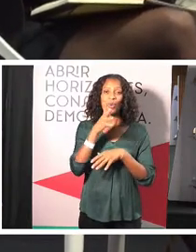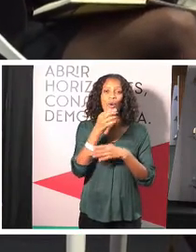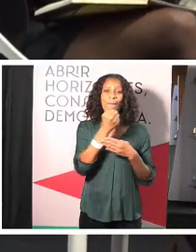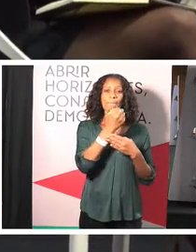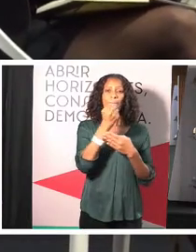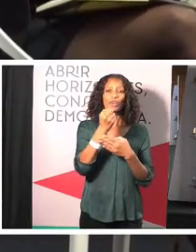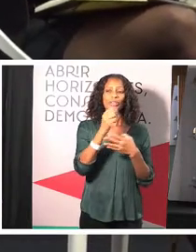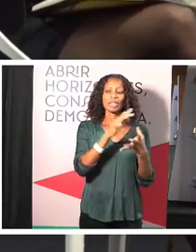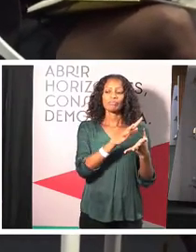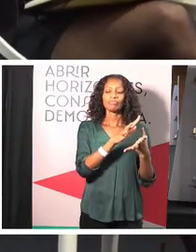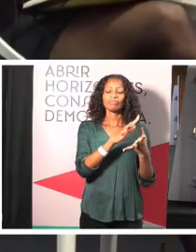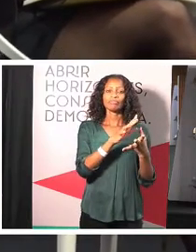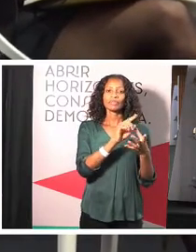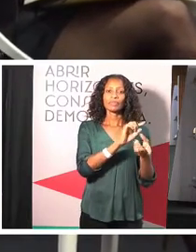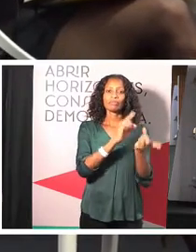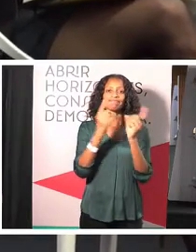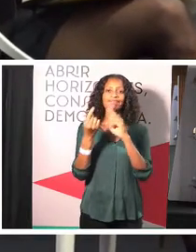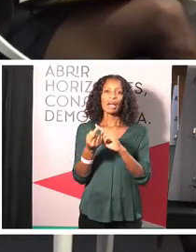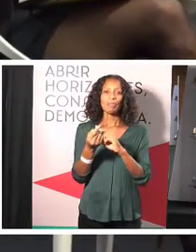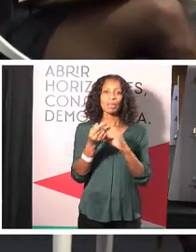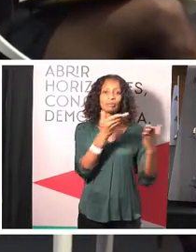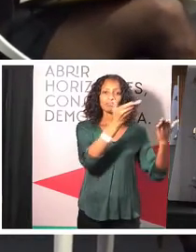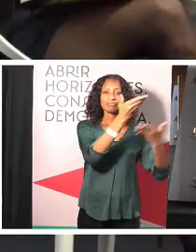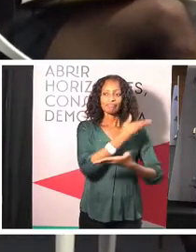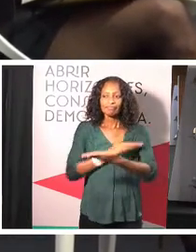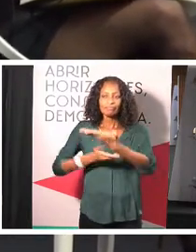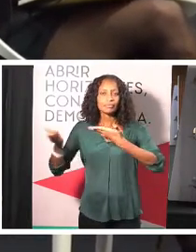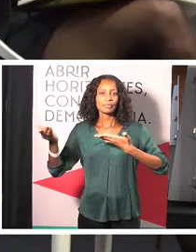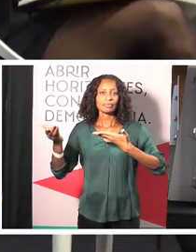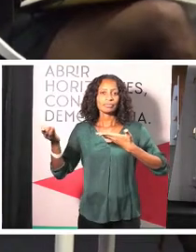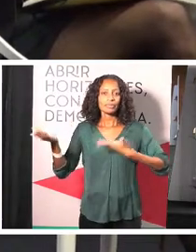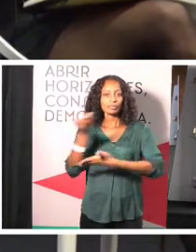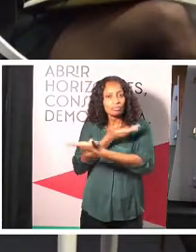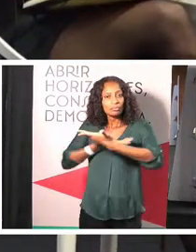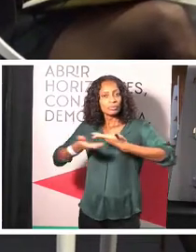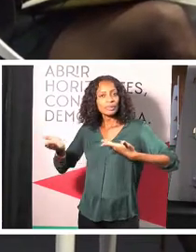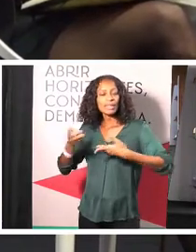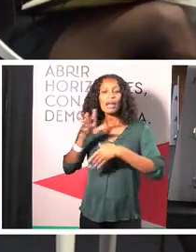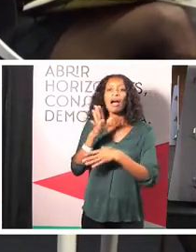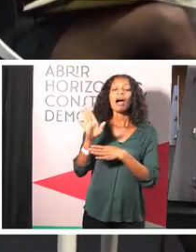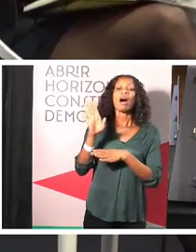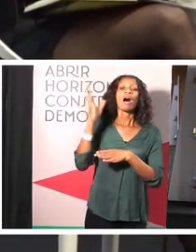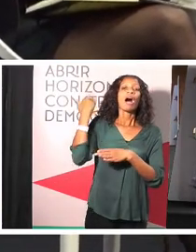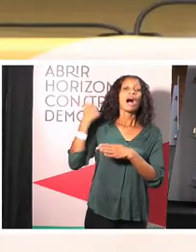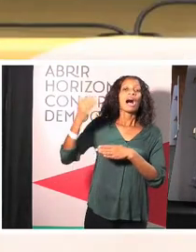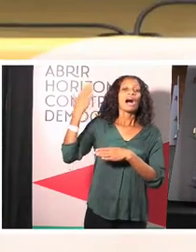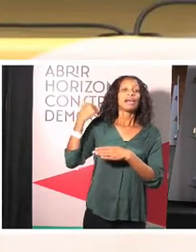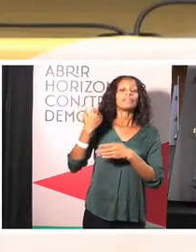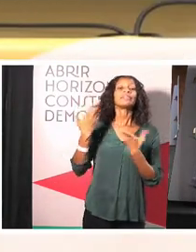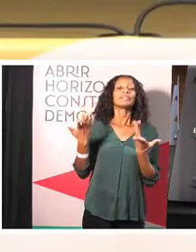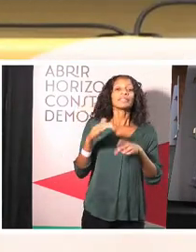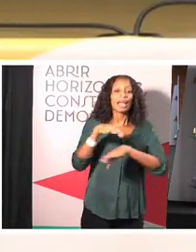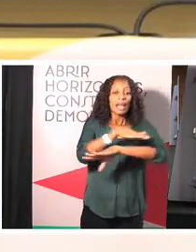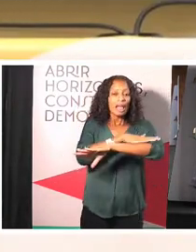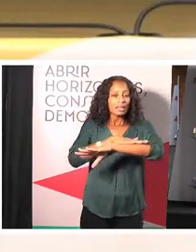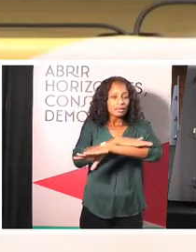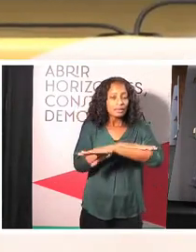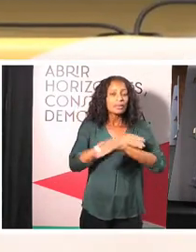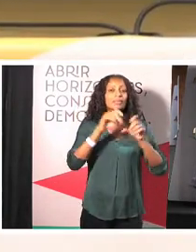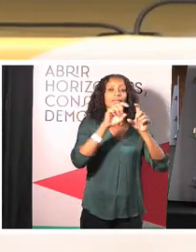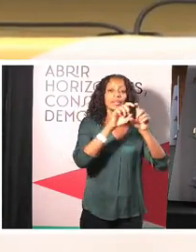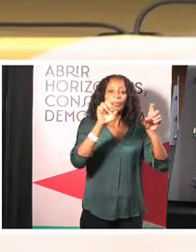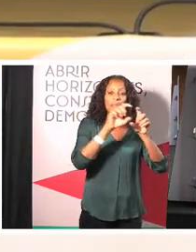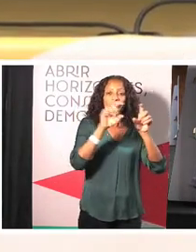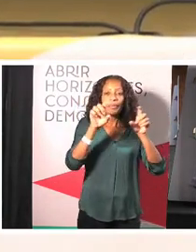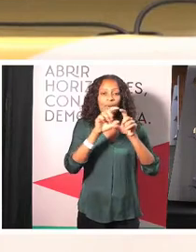poder. Donde antes estaban estos gestores del Estado y de las empresas, que eran los managers, ¿no?, que gestionaban recursos